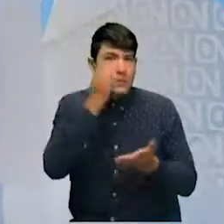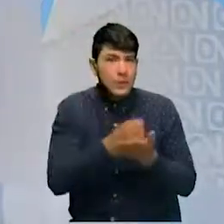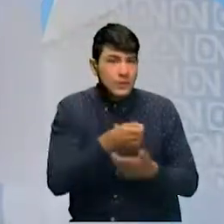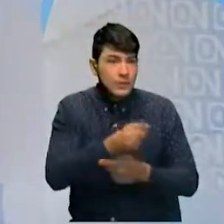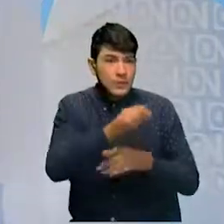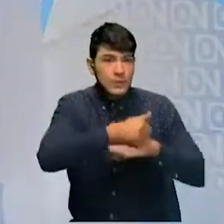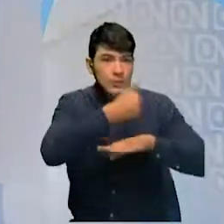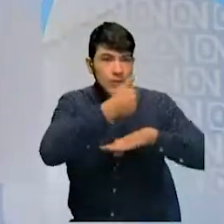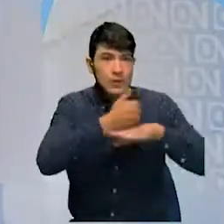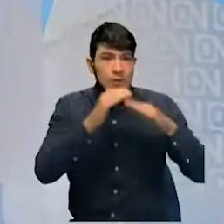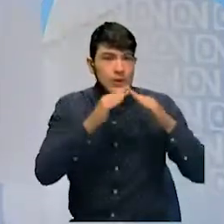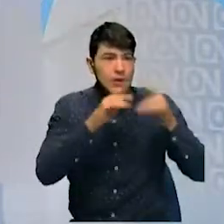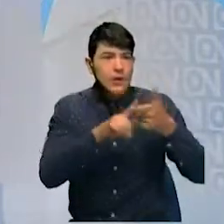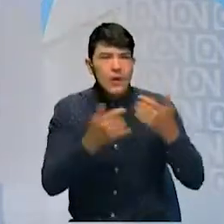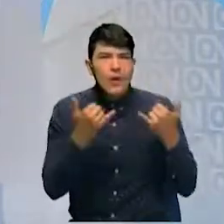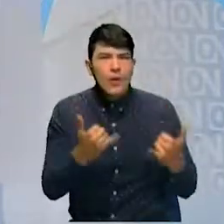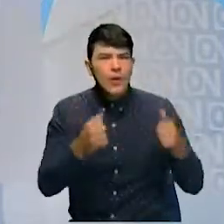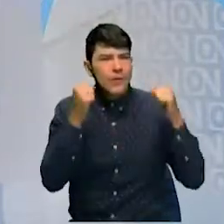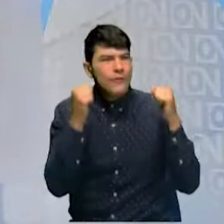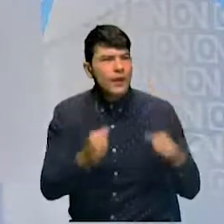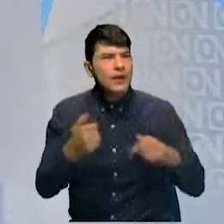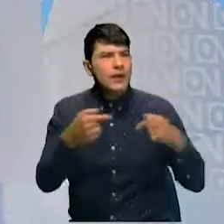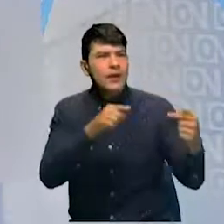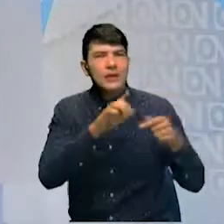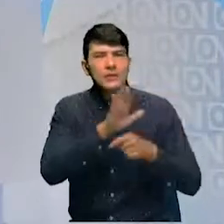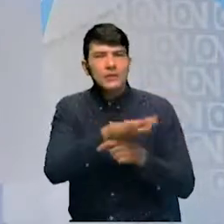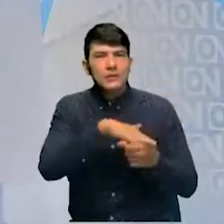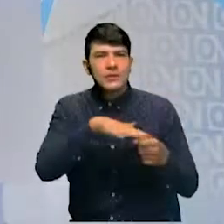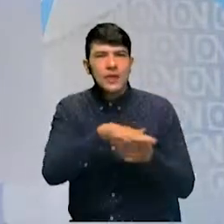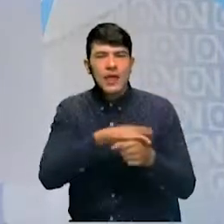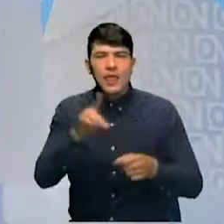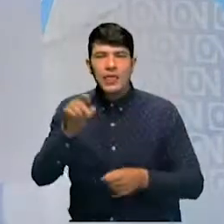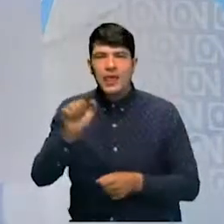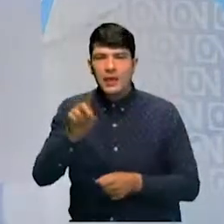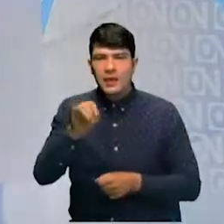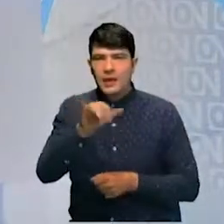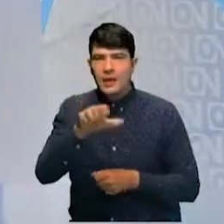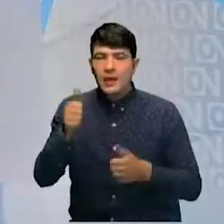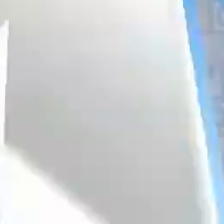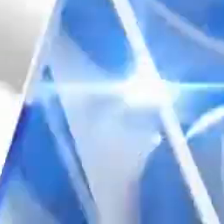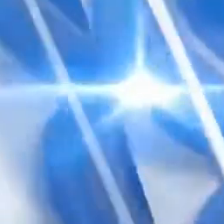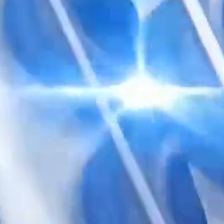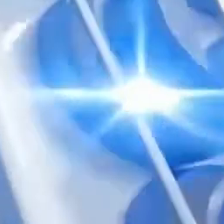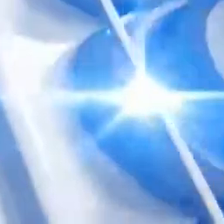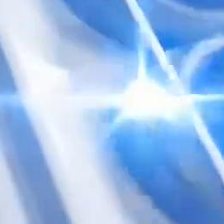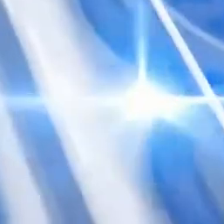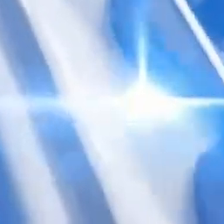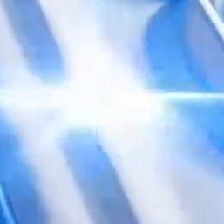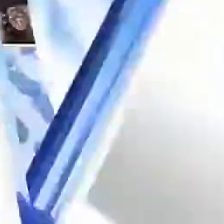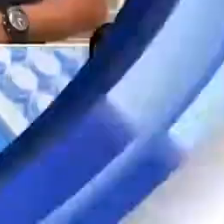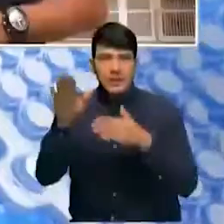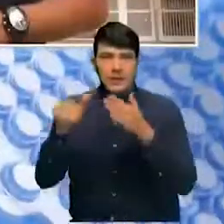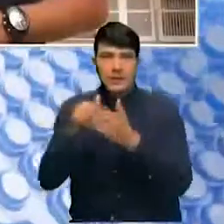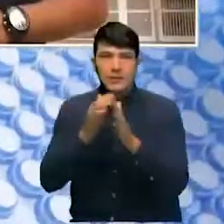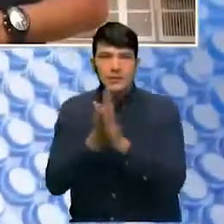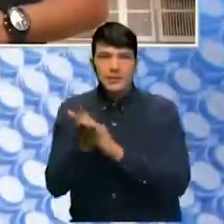iglesia eran fuertes ante estos hechos. Danilo Coronel, ¿cuál fue el mensaje? Muy buenas tardes.